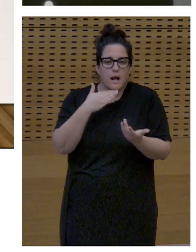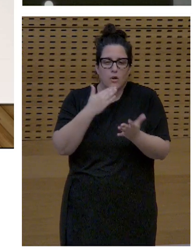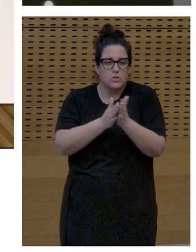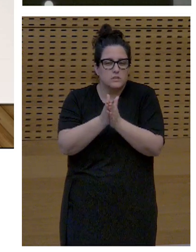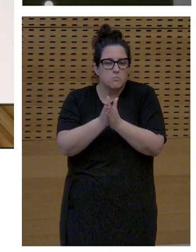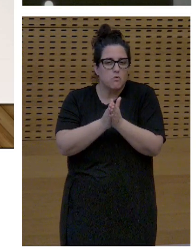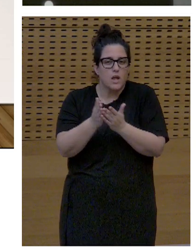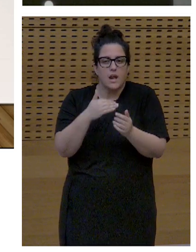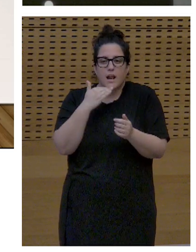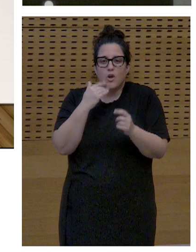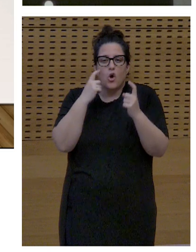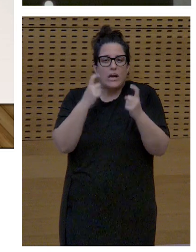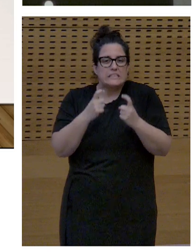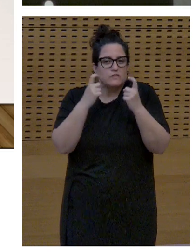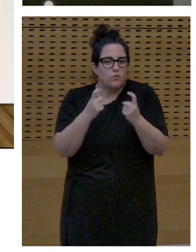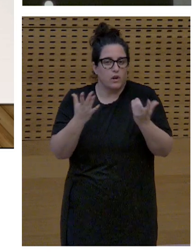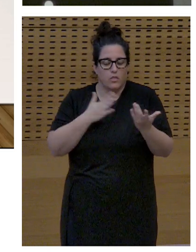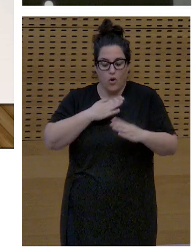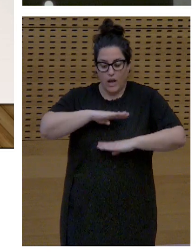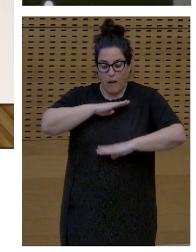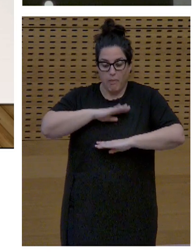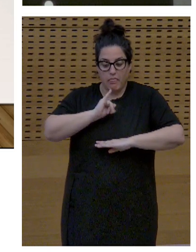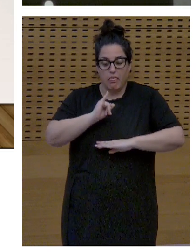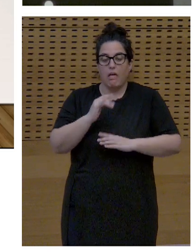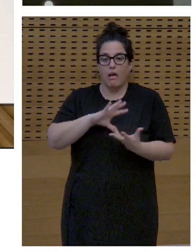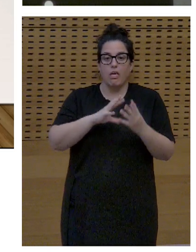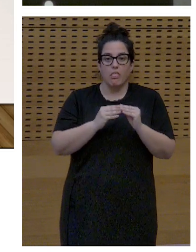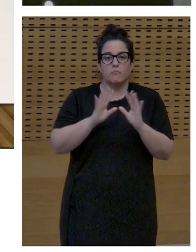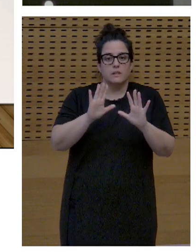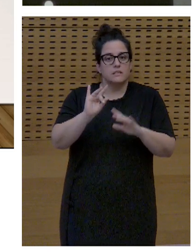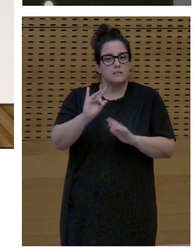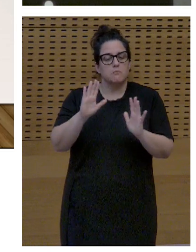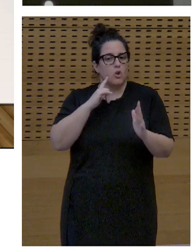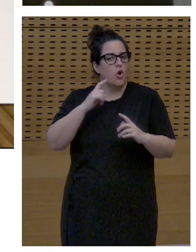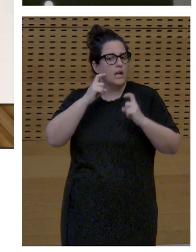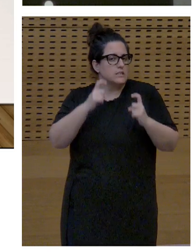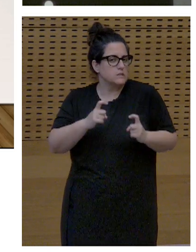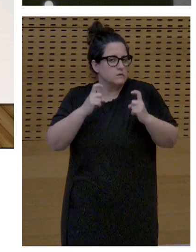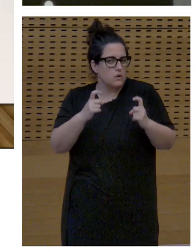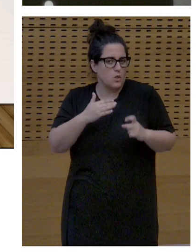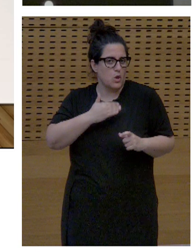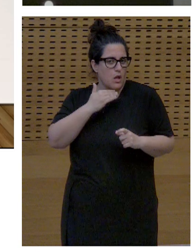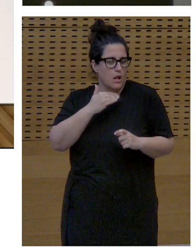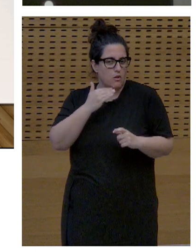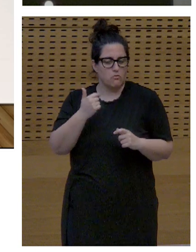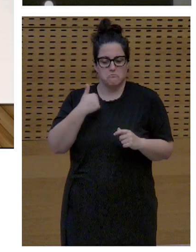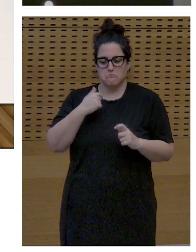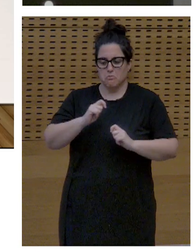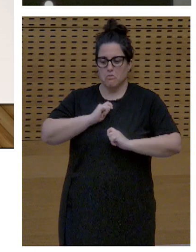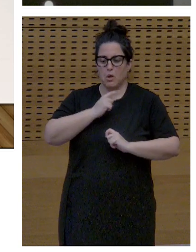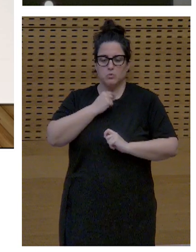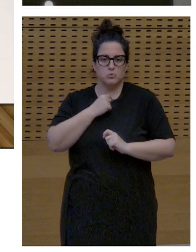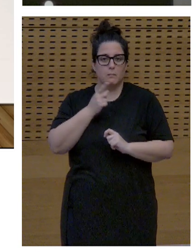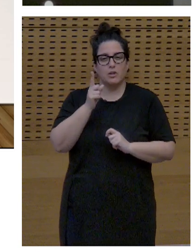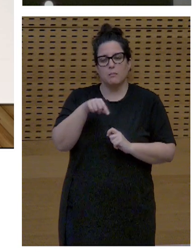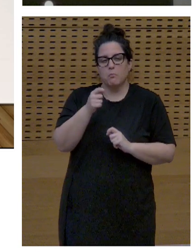un esfuerzo dentro de nuestra capacidad y dentro de lo que hemos hecho a lo largo de nuestra vida, pero que nos suponga un pequeño